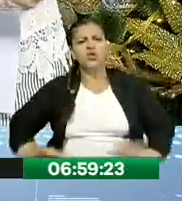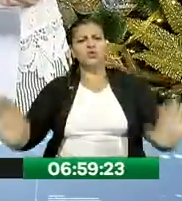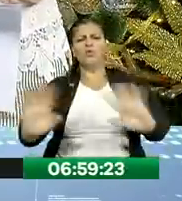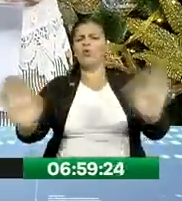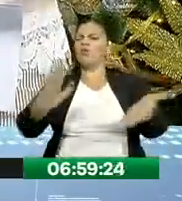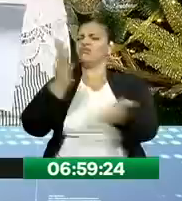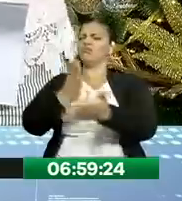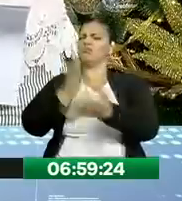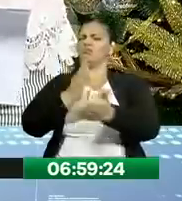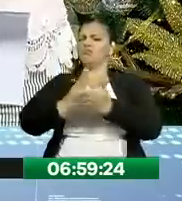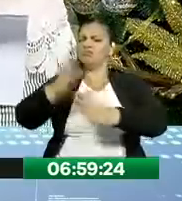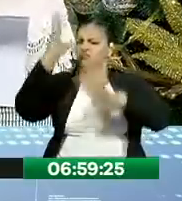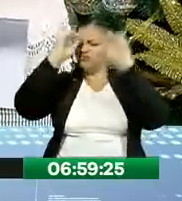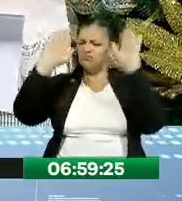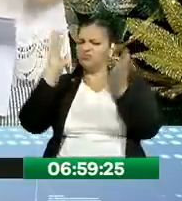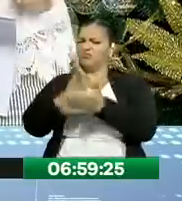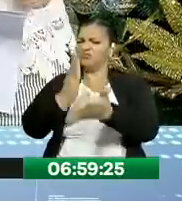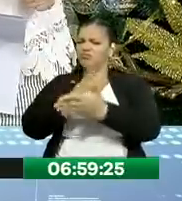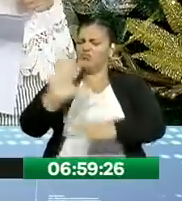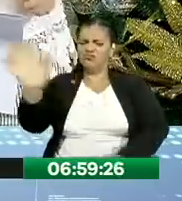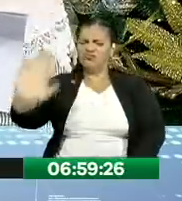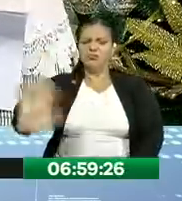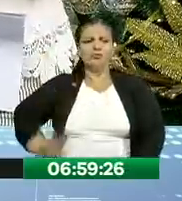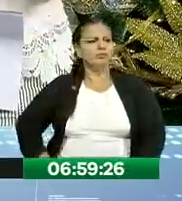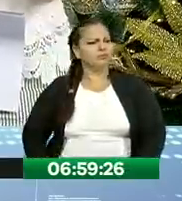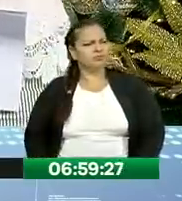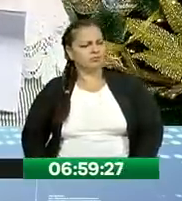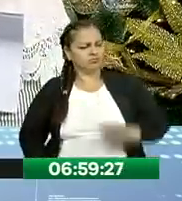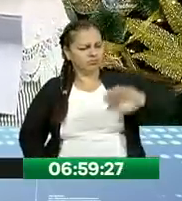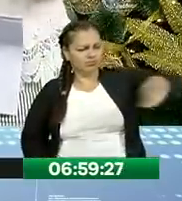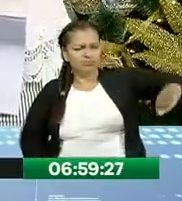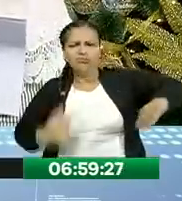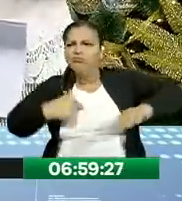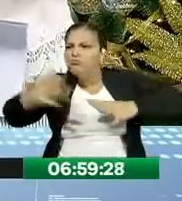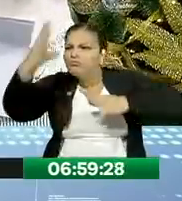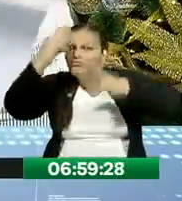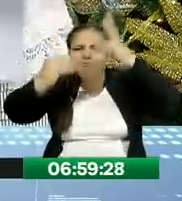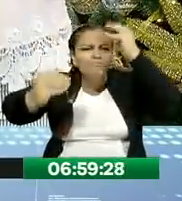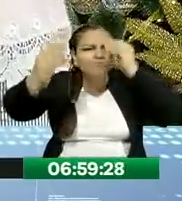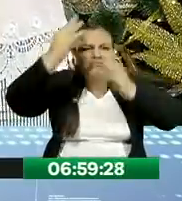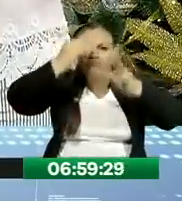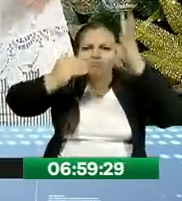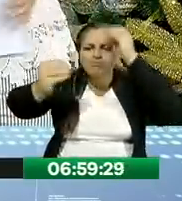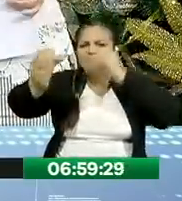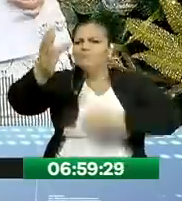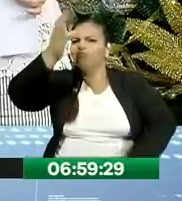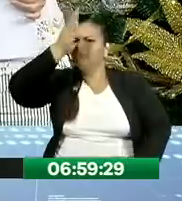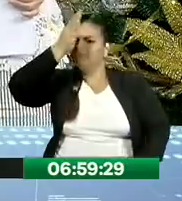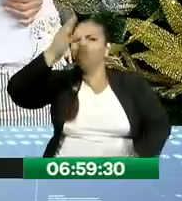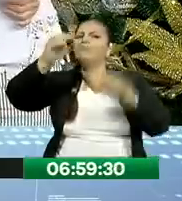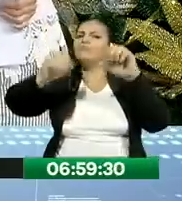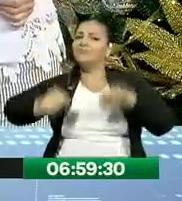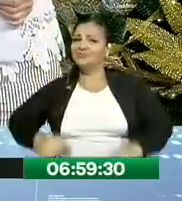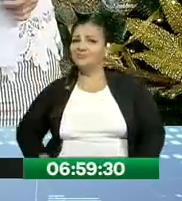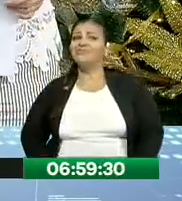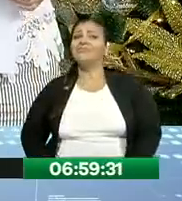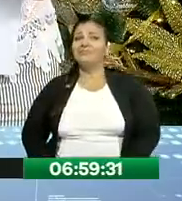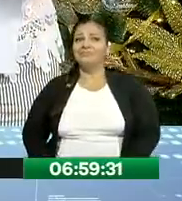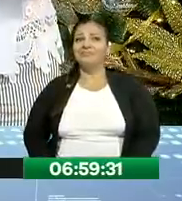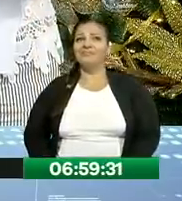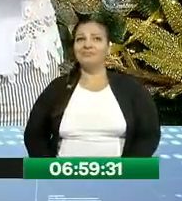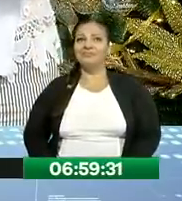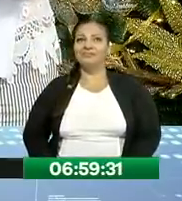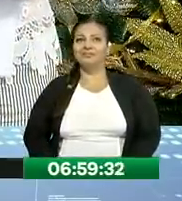ayudar. Si estás dispuesto a aprender, nadie te podrá parar. Fabuloso, me parece increíble. Ese